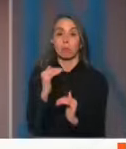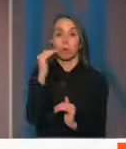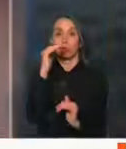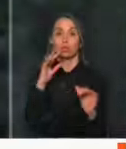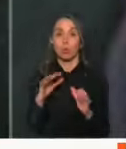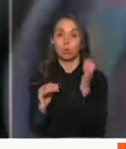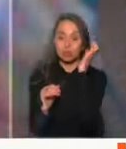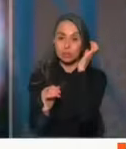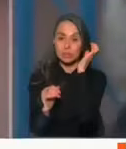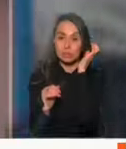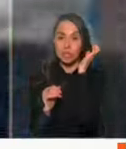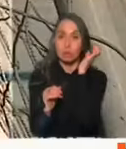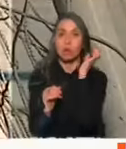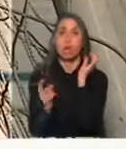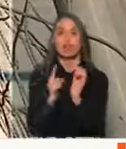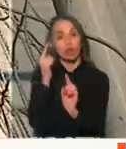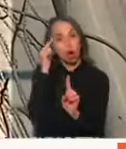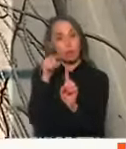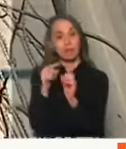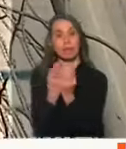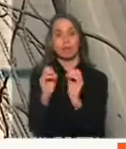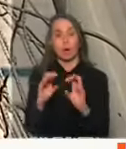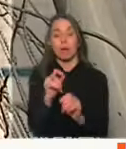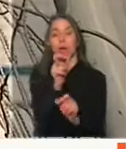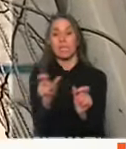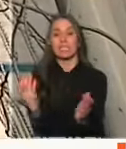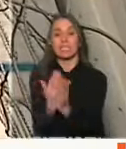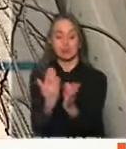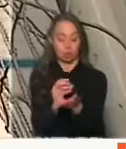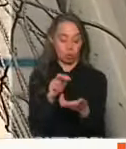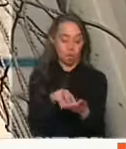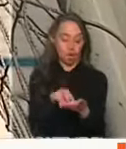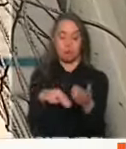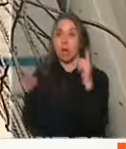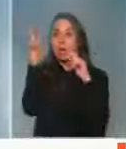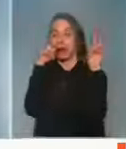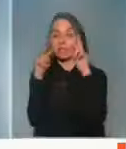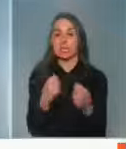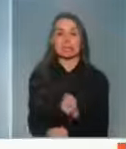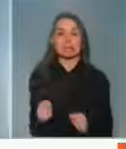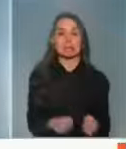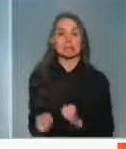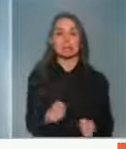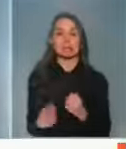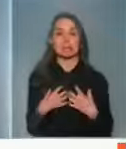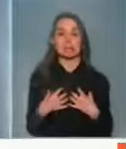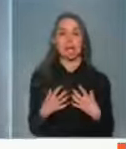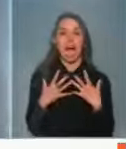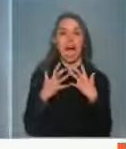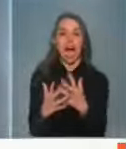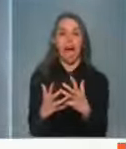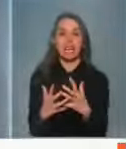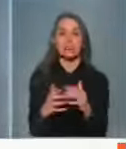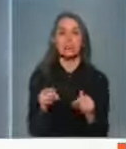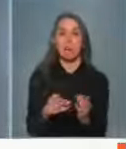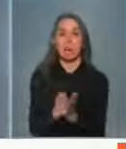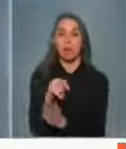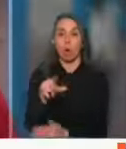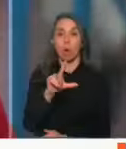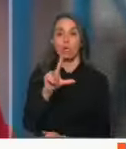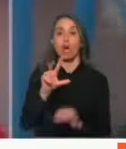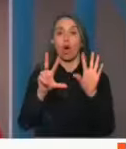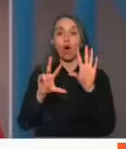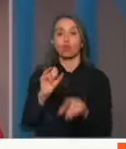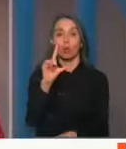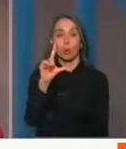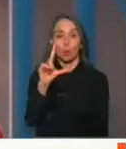uso de los celulares, no con fines pedagógicos. Los estudiantes estaban más distraídos, más ansiosos, más agresivos. Por eso, desde hoy, lunes 8 de julio,